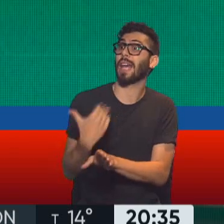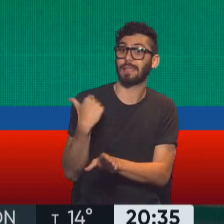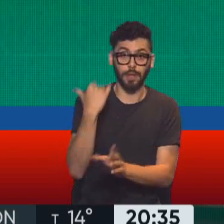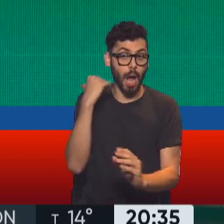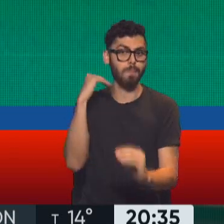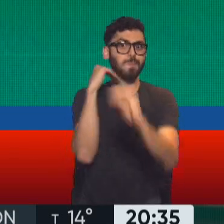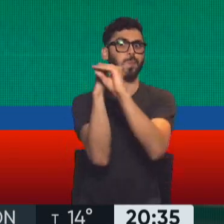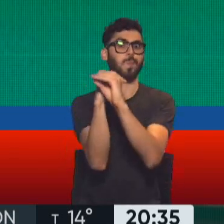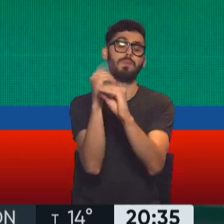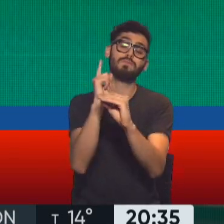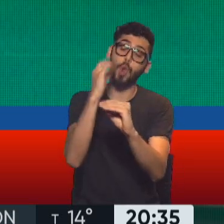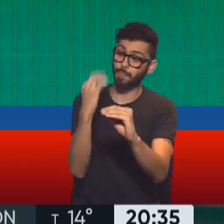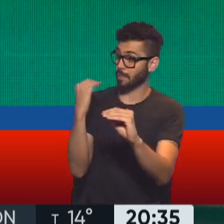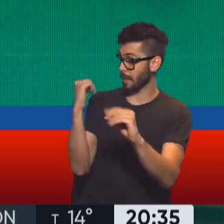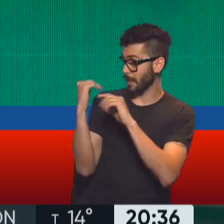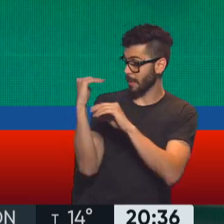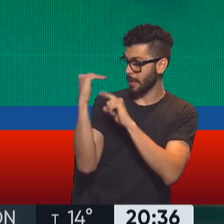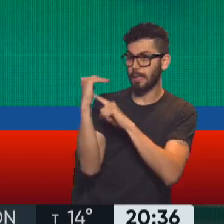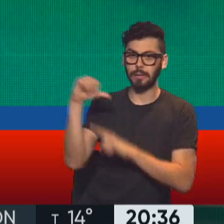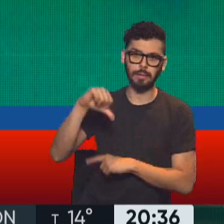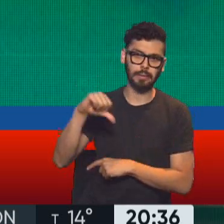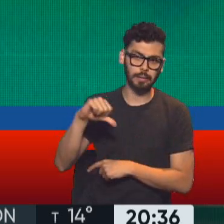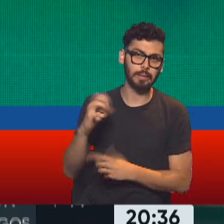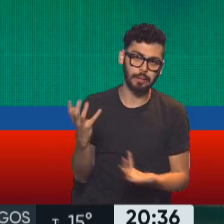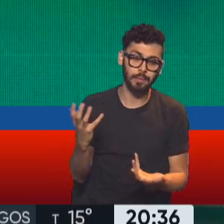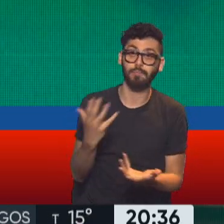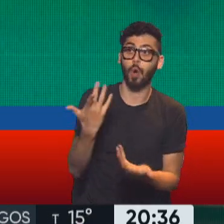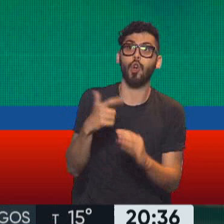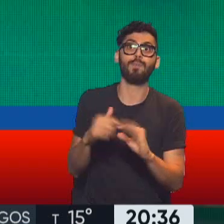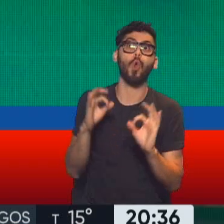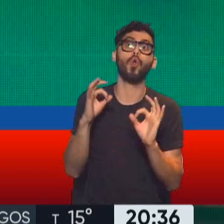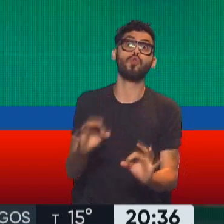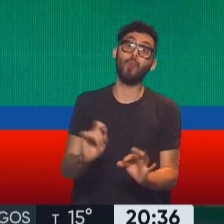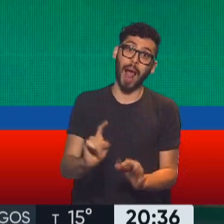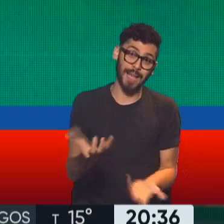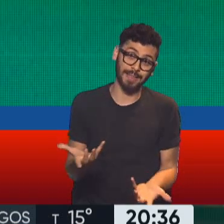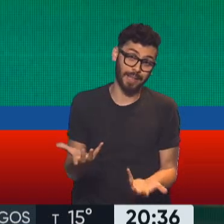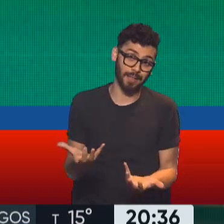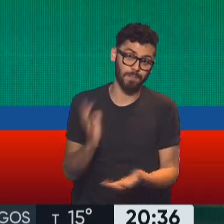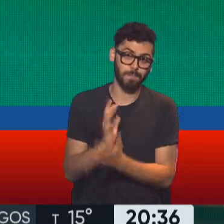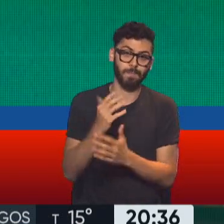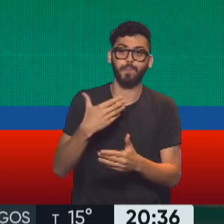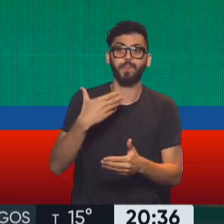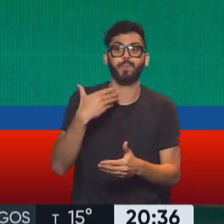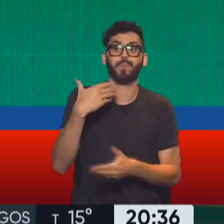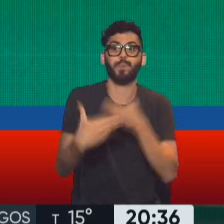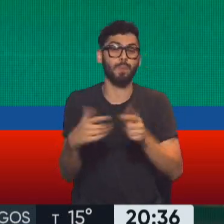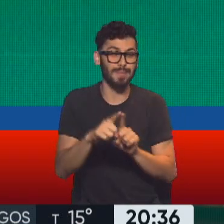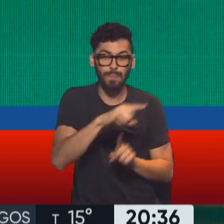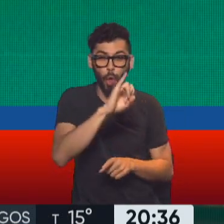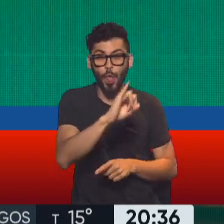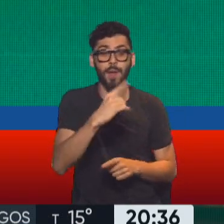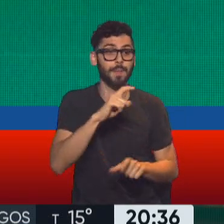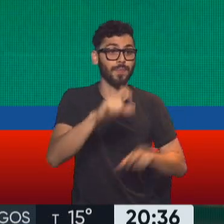prepandemia lamentablemente era bastante desastroso para los trabajadores, por eso no alcanza todavía, ¿no? Y porque este crecimiento no llega, como decía Rulo de la Torre, a